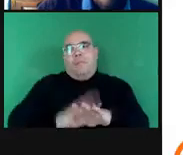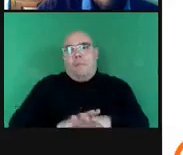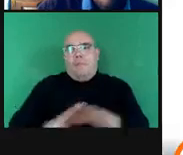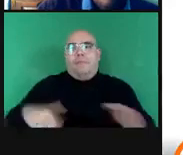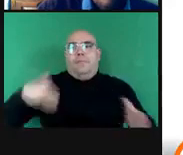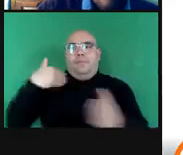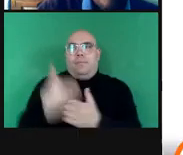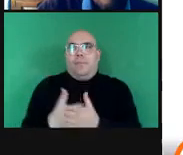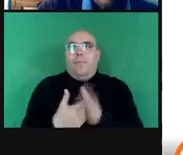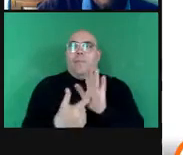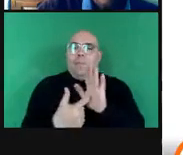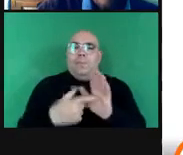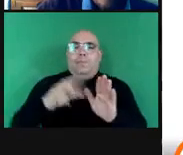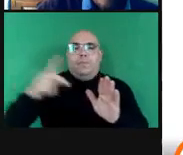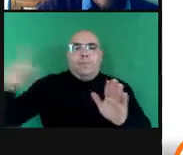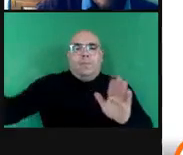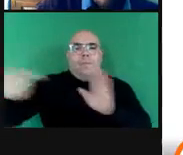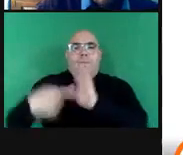anteriores.